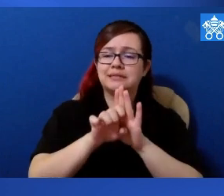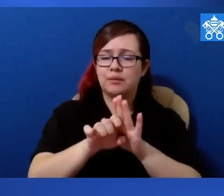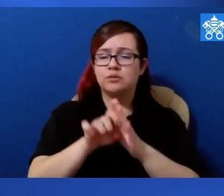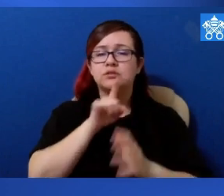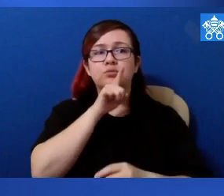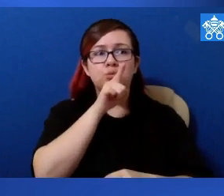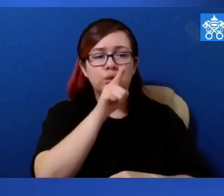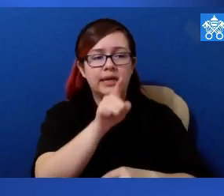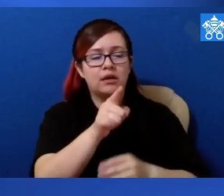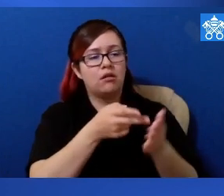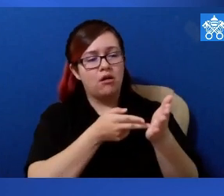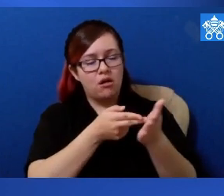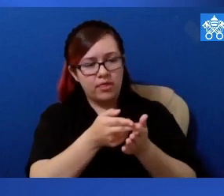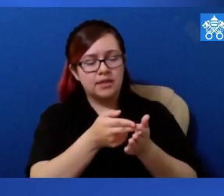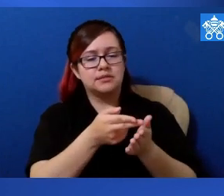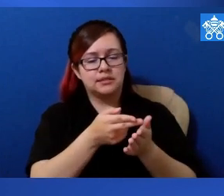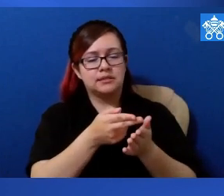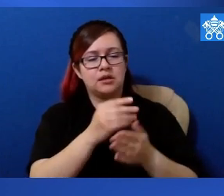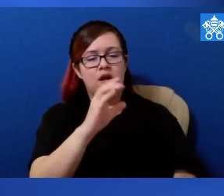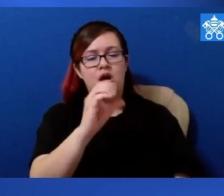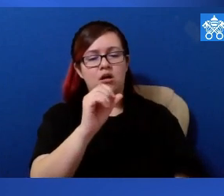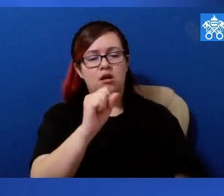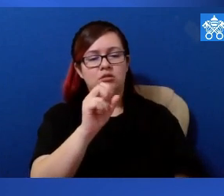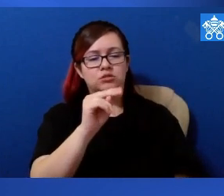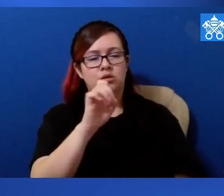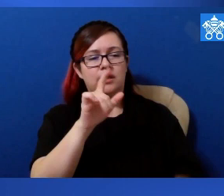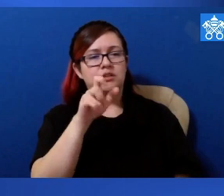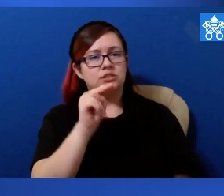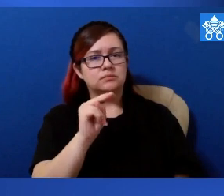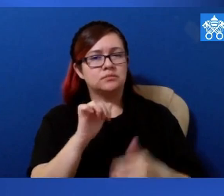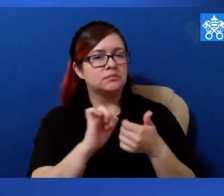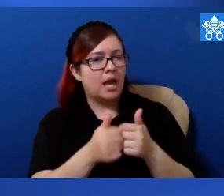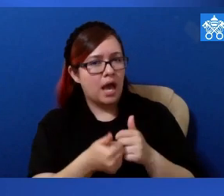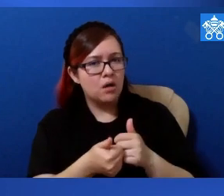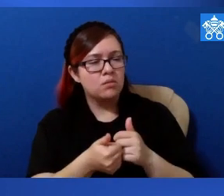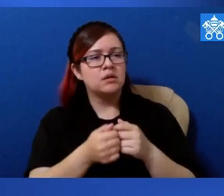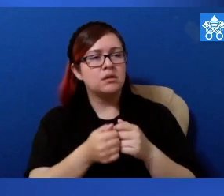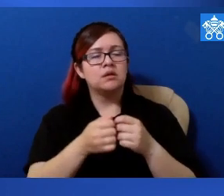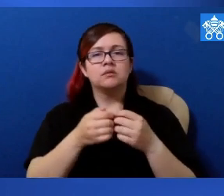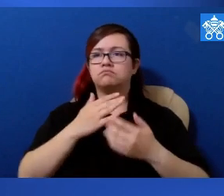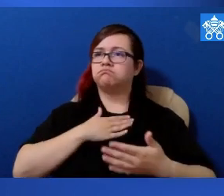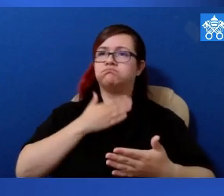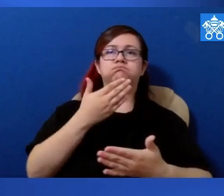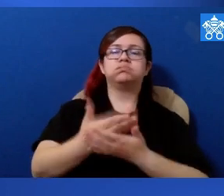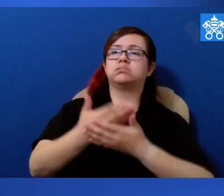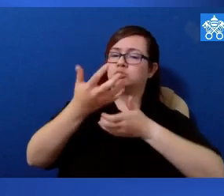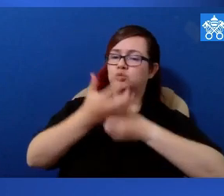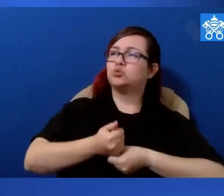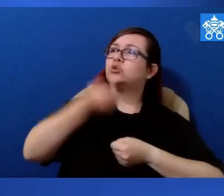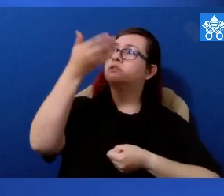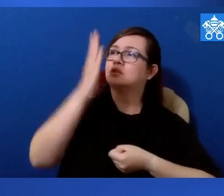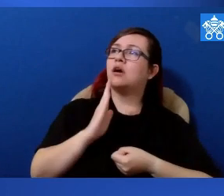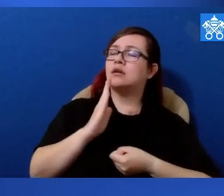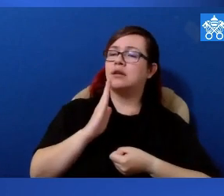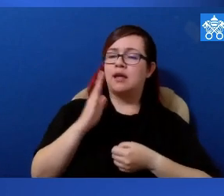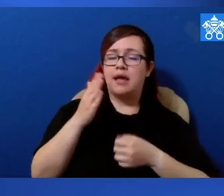ejemplos de verdadera consolación espiritual. Su secreto fue abandonarse con confianza en las manos